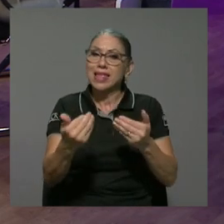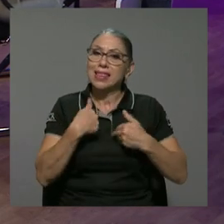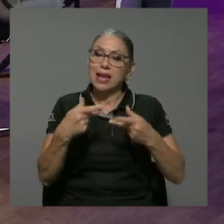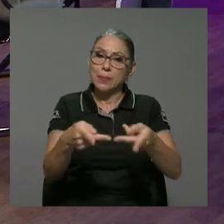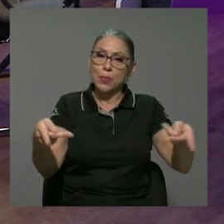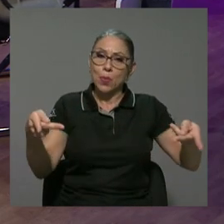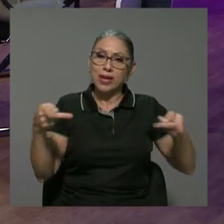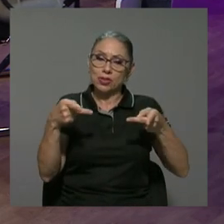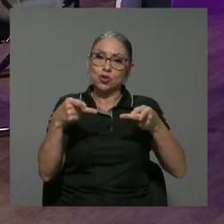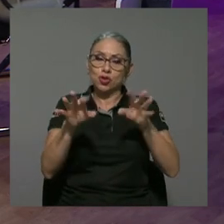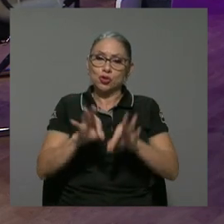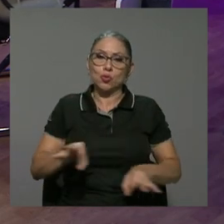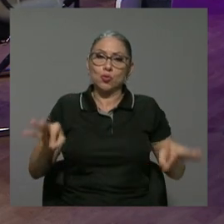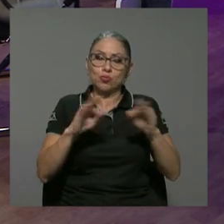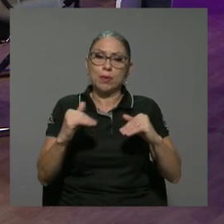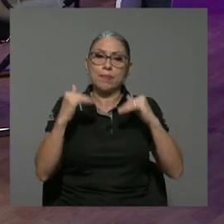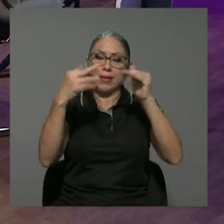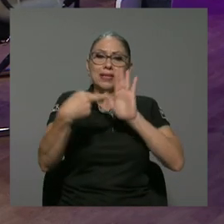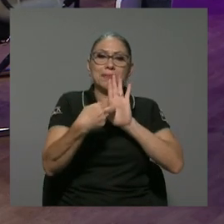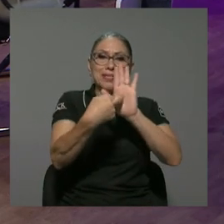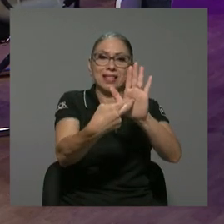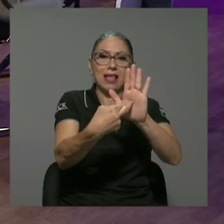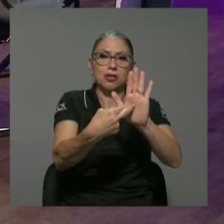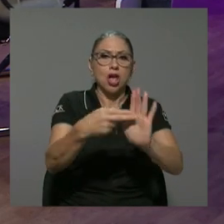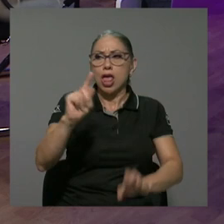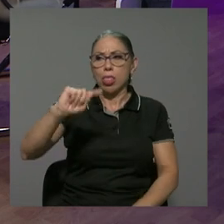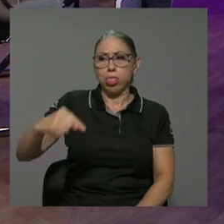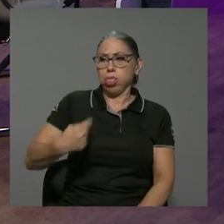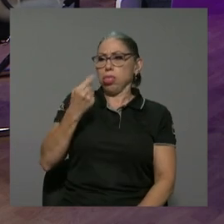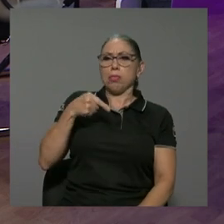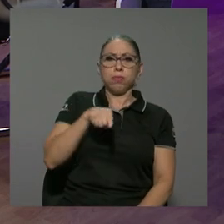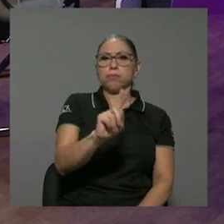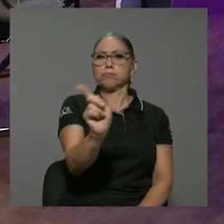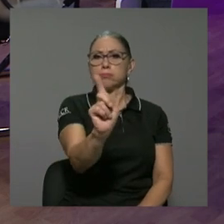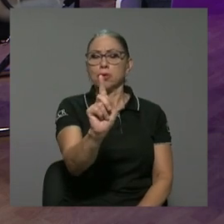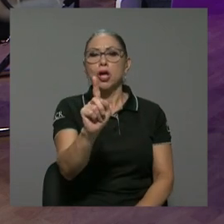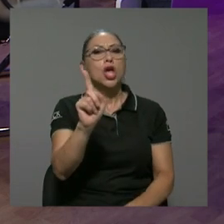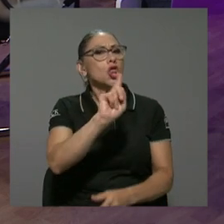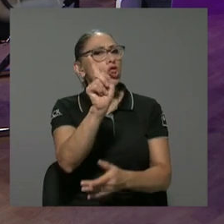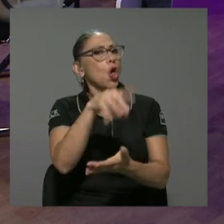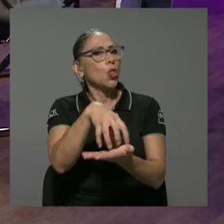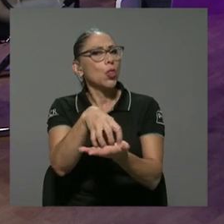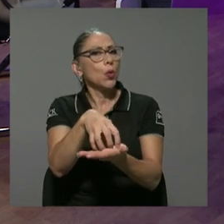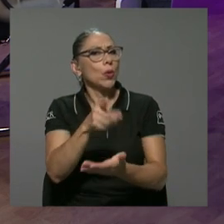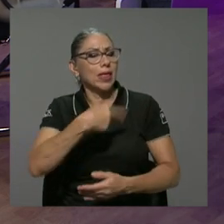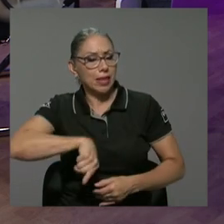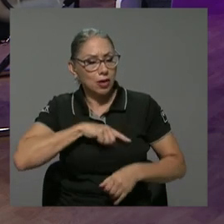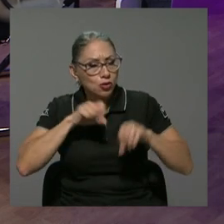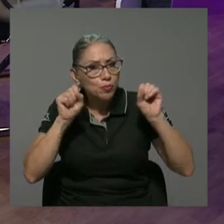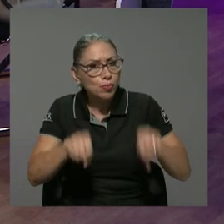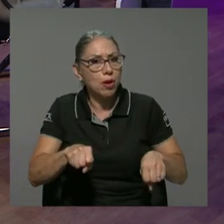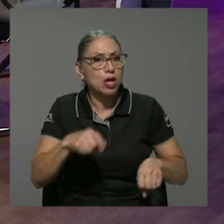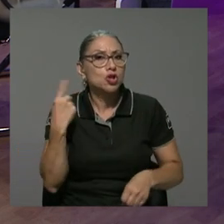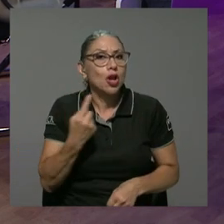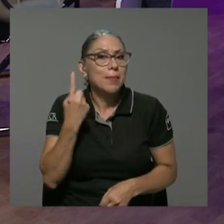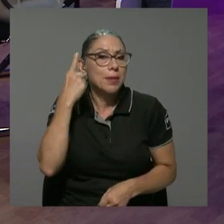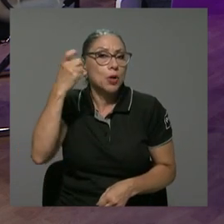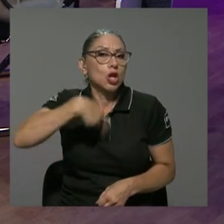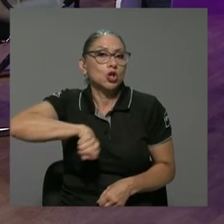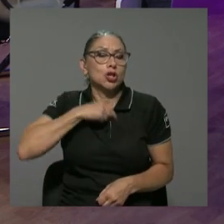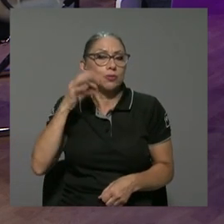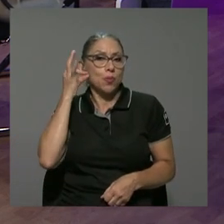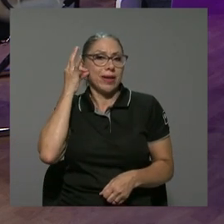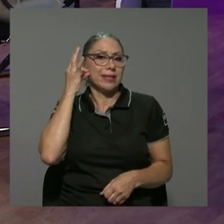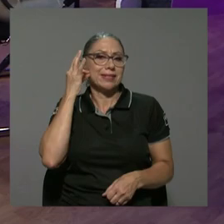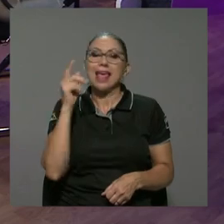representación uh-huh. y que no se nos violente por ello, que no se nos ponga en duda también nuestras capacidades por el hecho de ser mujeres nada más, ni en el movimiento